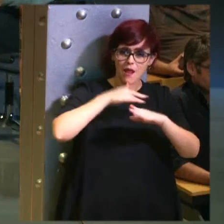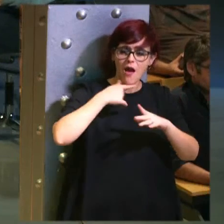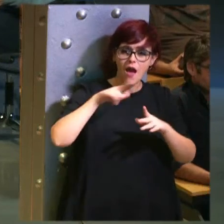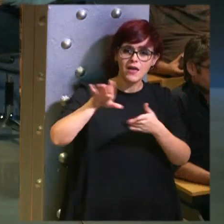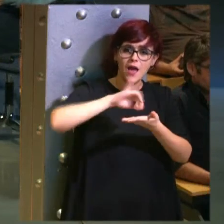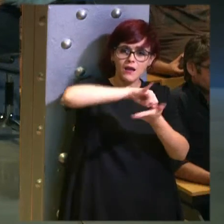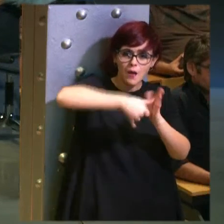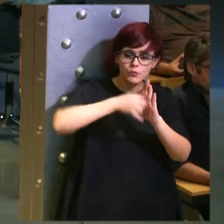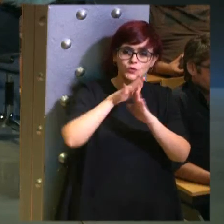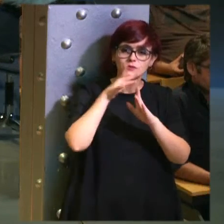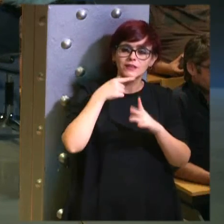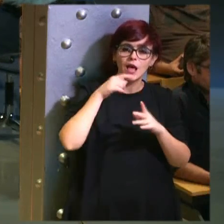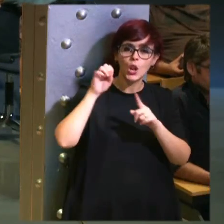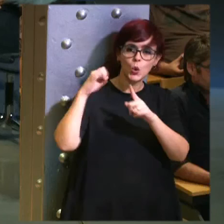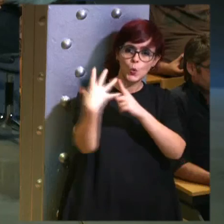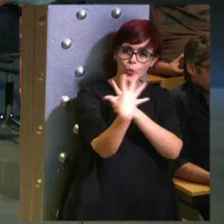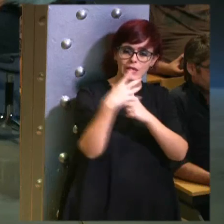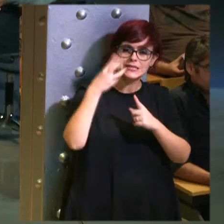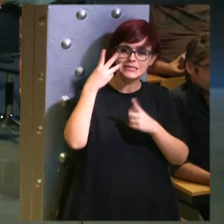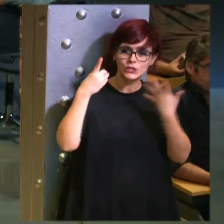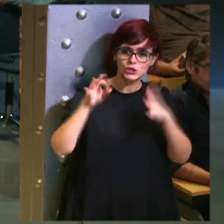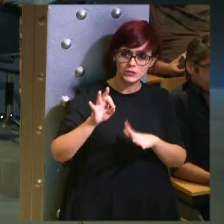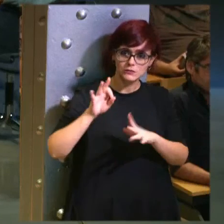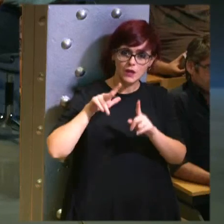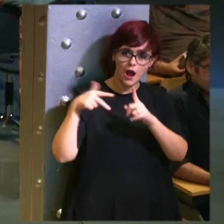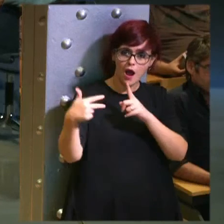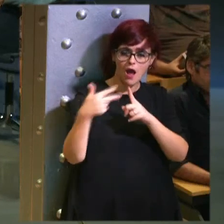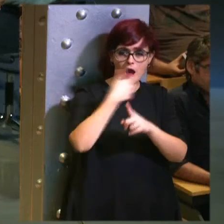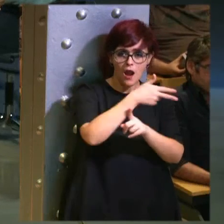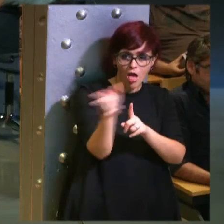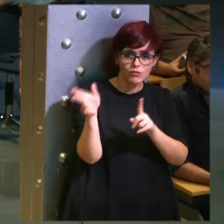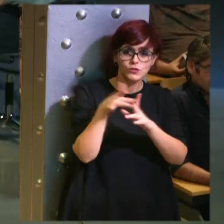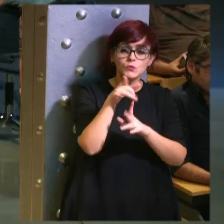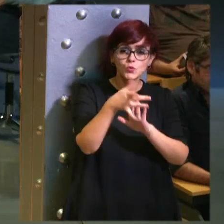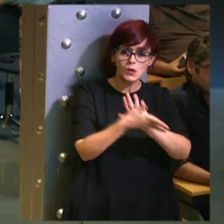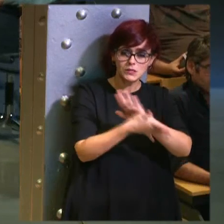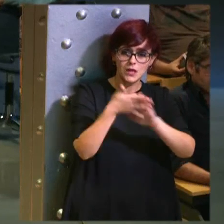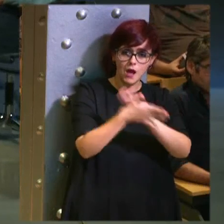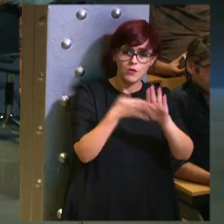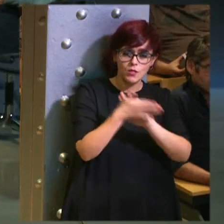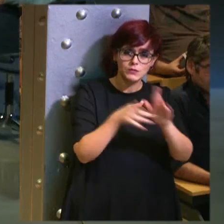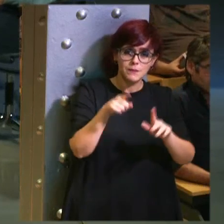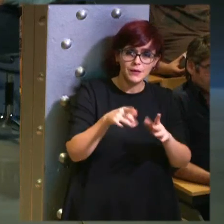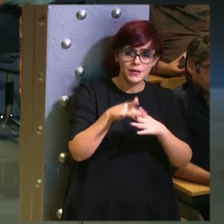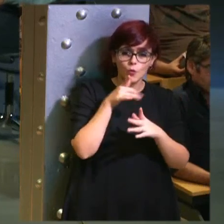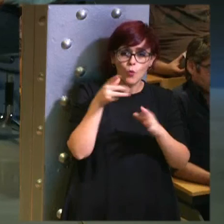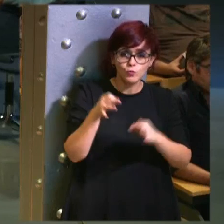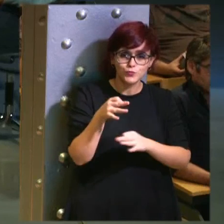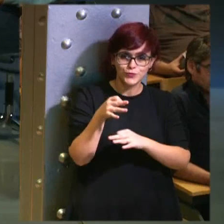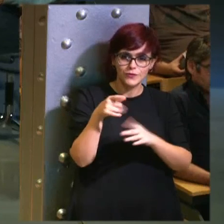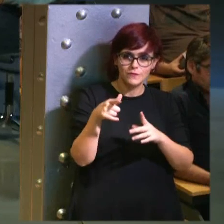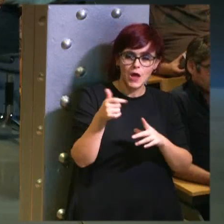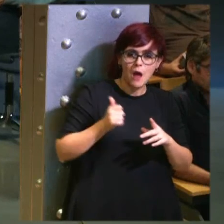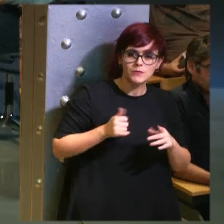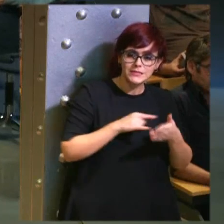de campos de luz de 360 grados, que es lo que, de hecho, tú has empleado y en las últimas producciones,